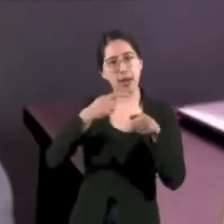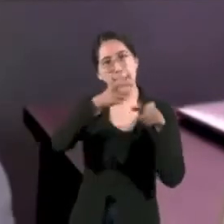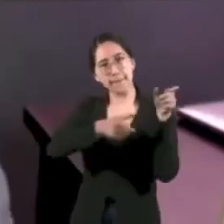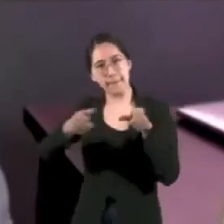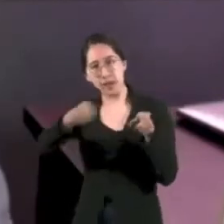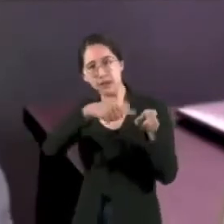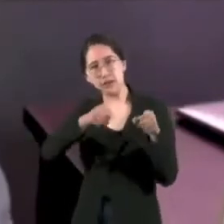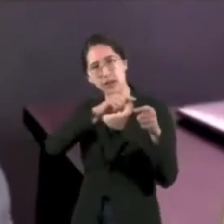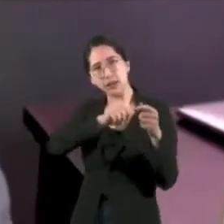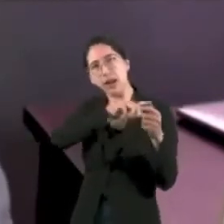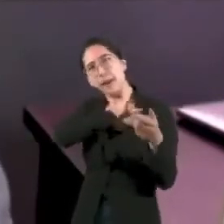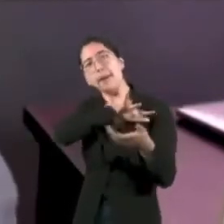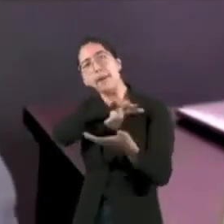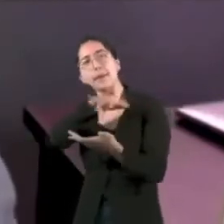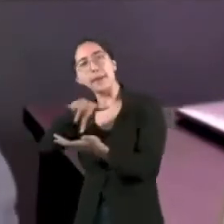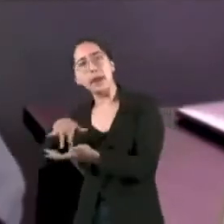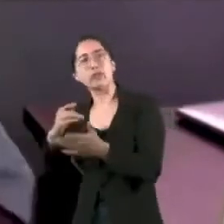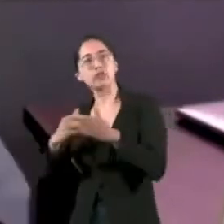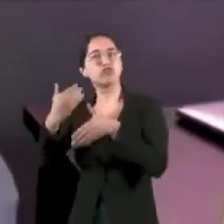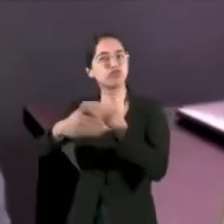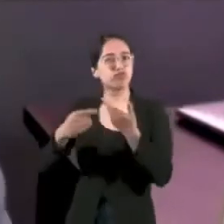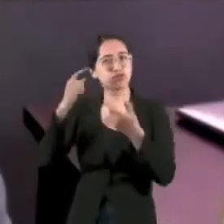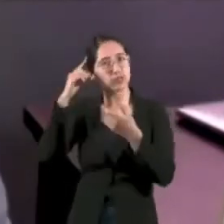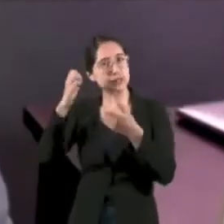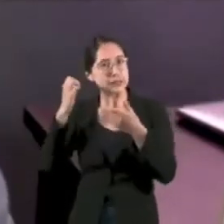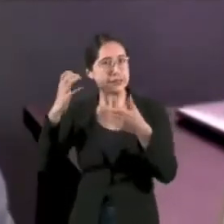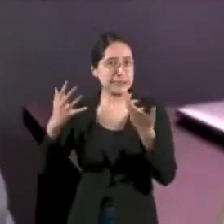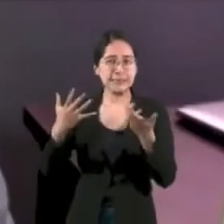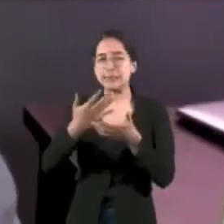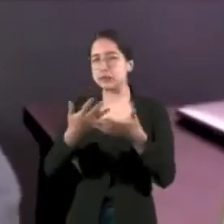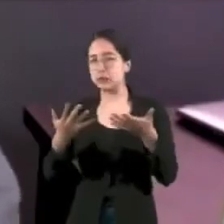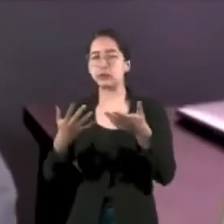nos pasó, creo que lo decía antes, nos enceguecimos.